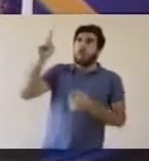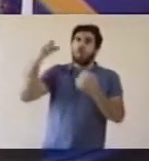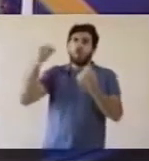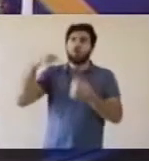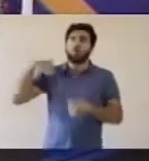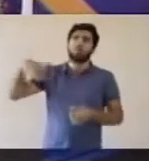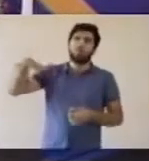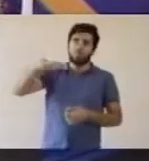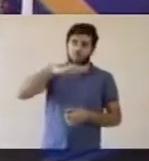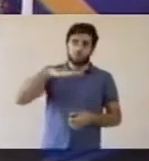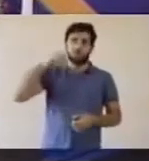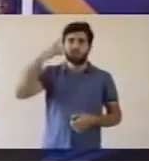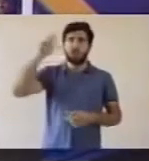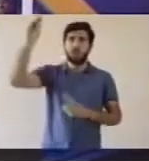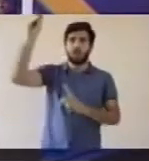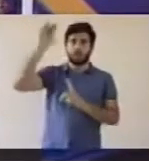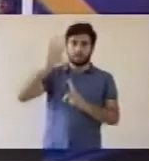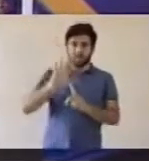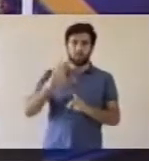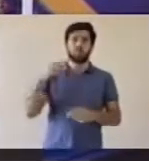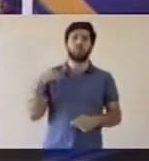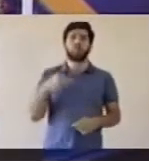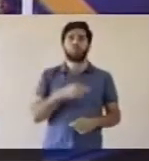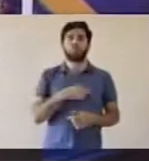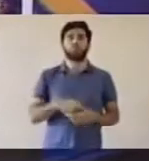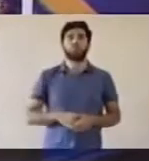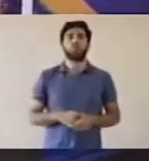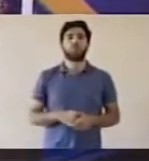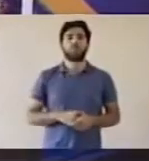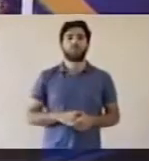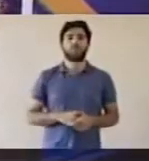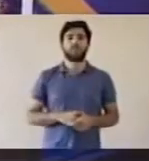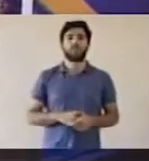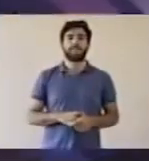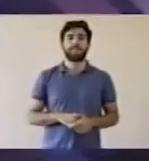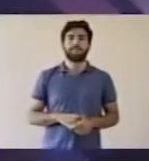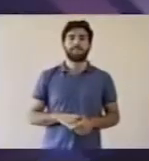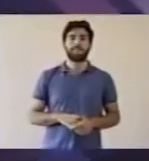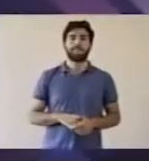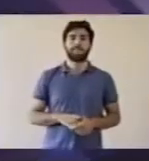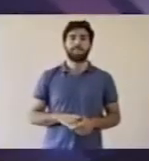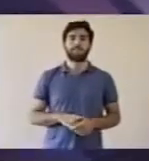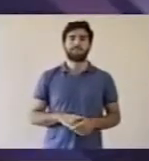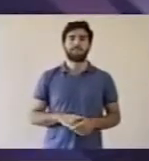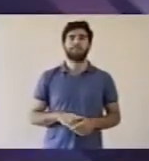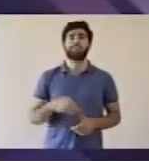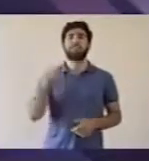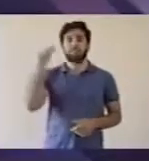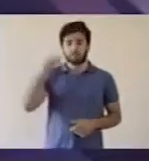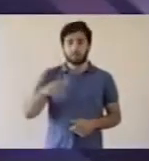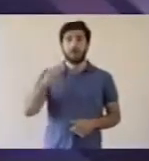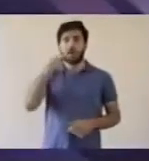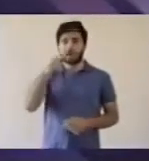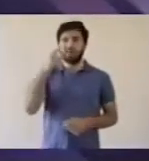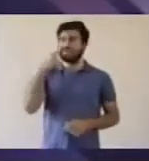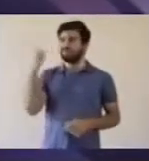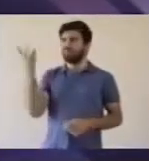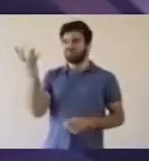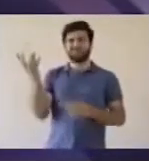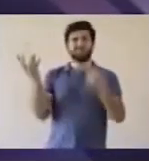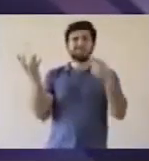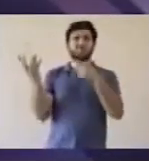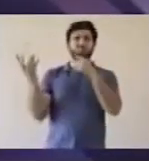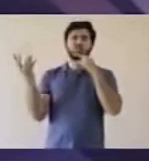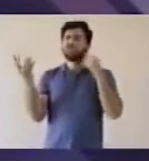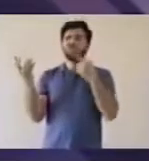agradecimiento a nuestro Creador por todas las bendiciones que nos da. En este caso tenemos algunas ofrendas acá. ¿Reconoces